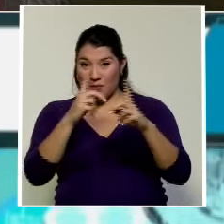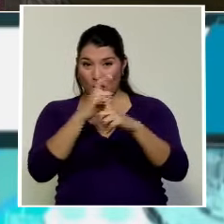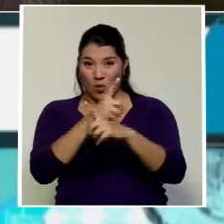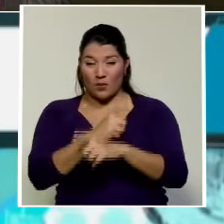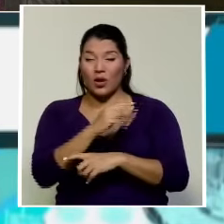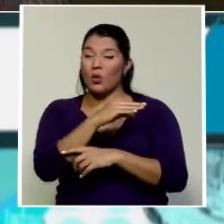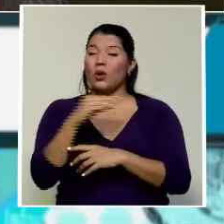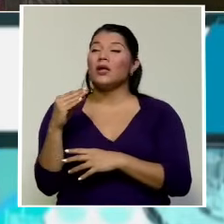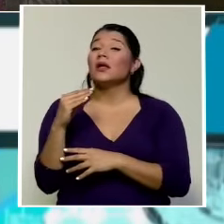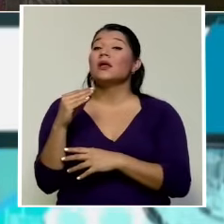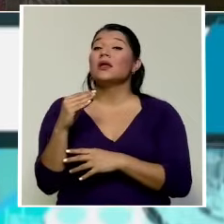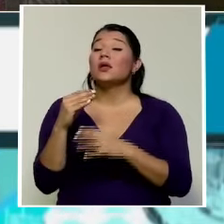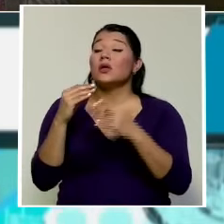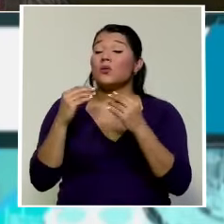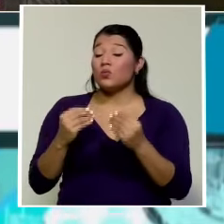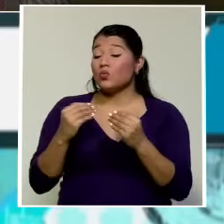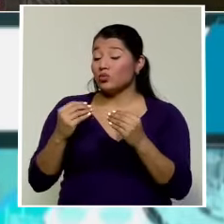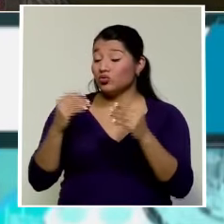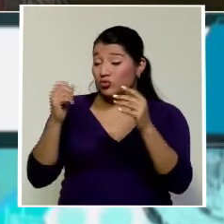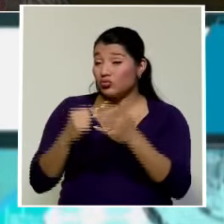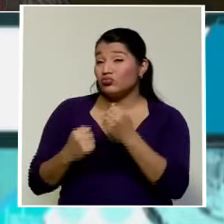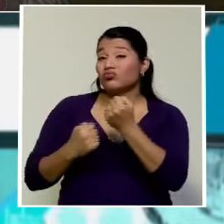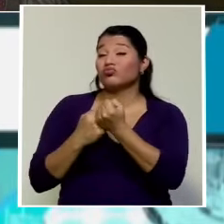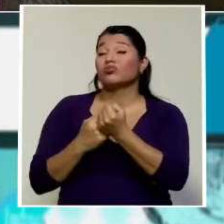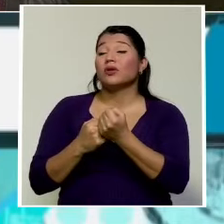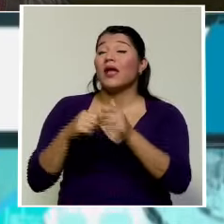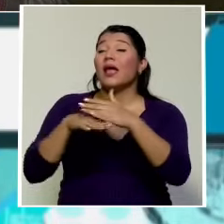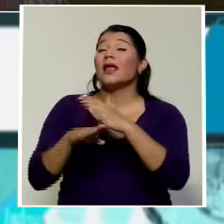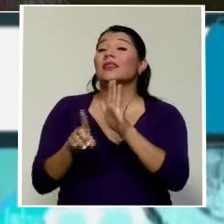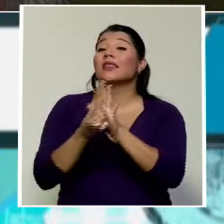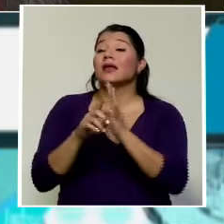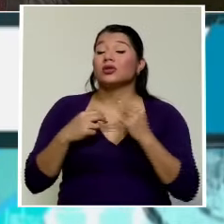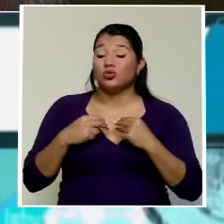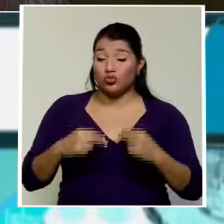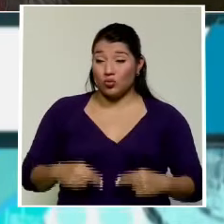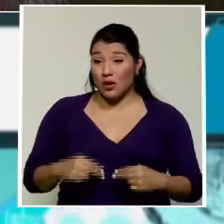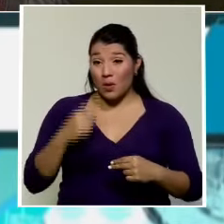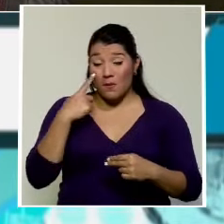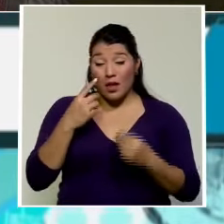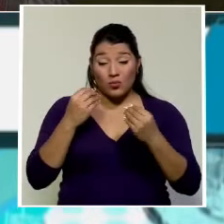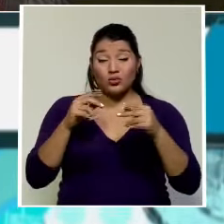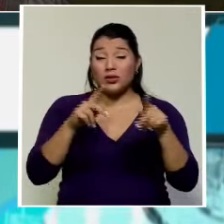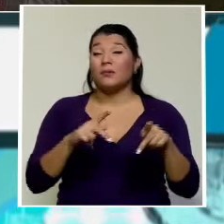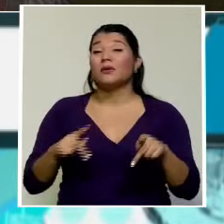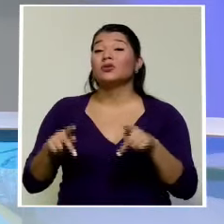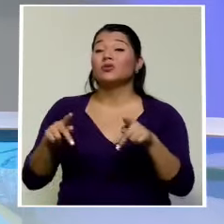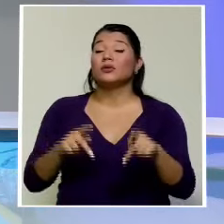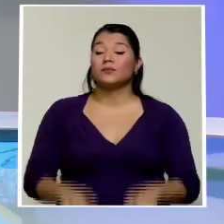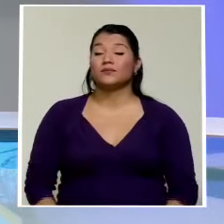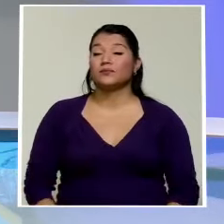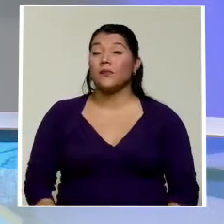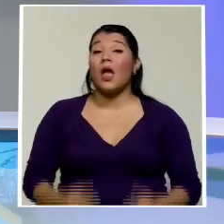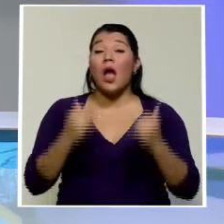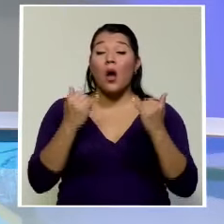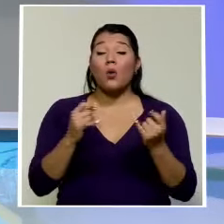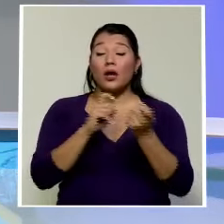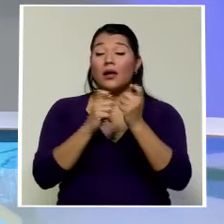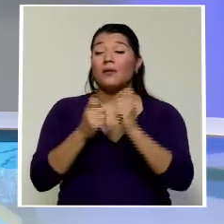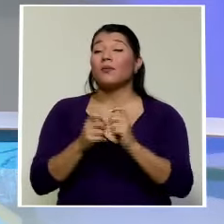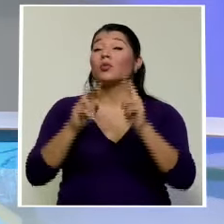y de altísimo impacto en los derechos humanos de muchas personas. Cambiamos de tema.